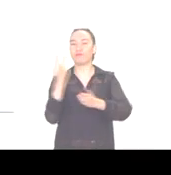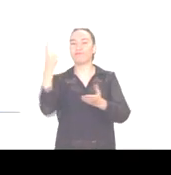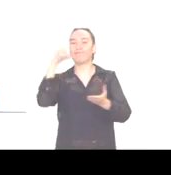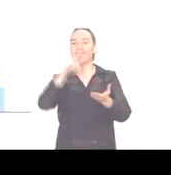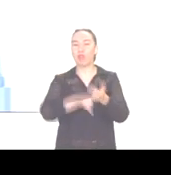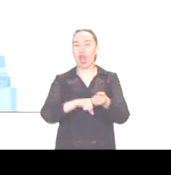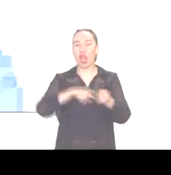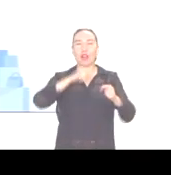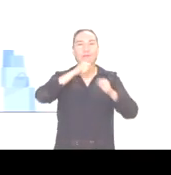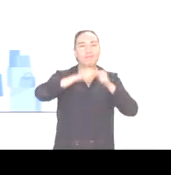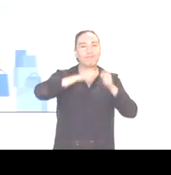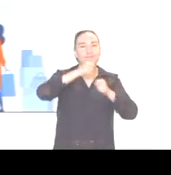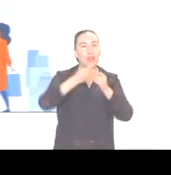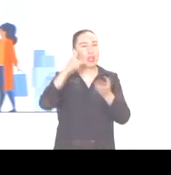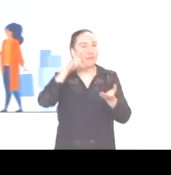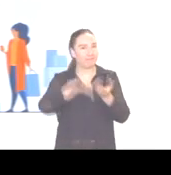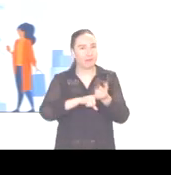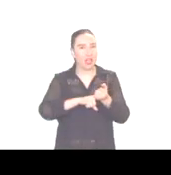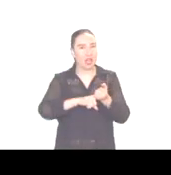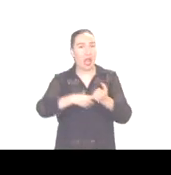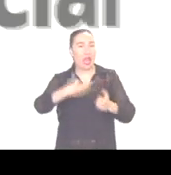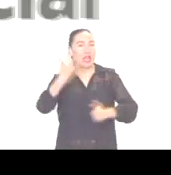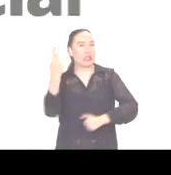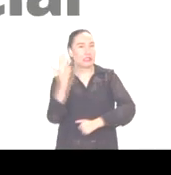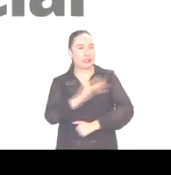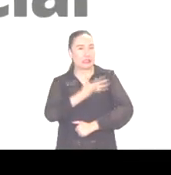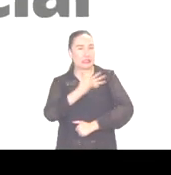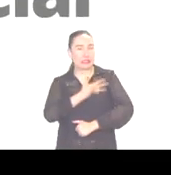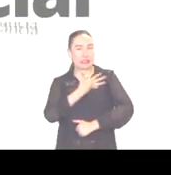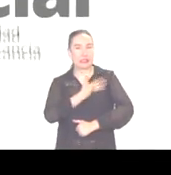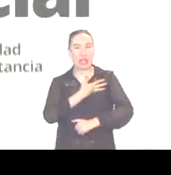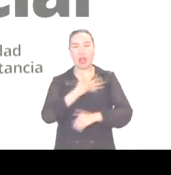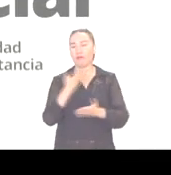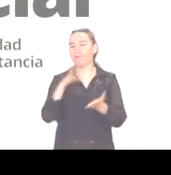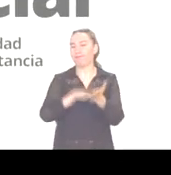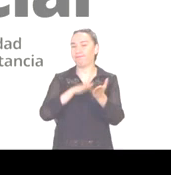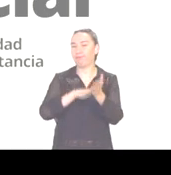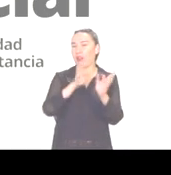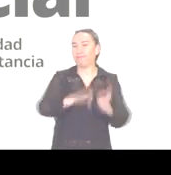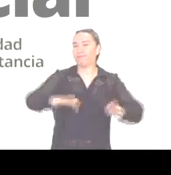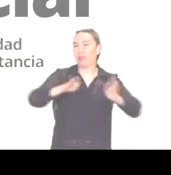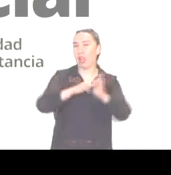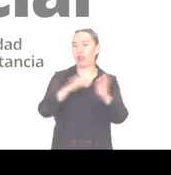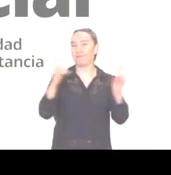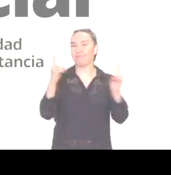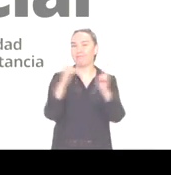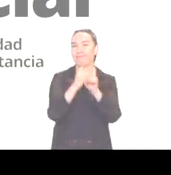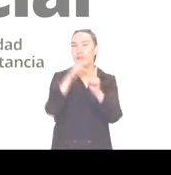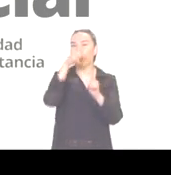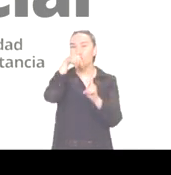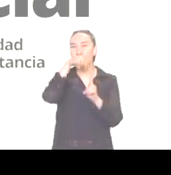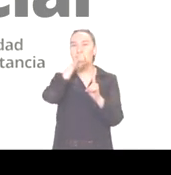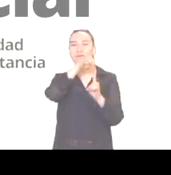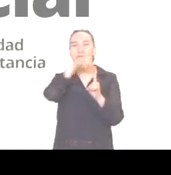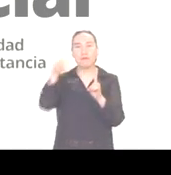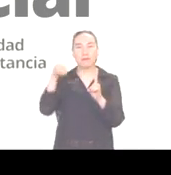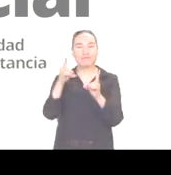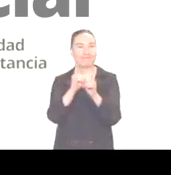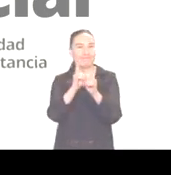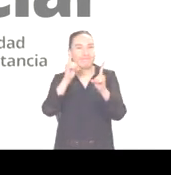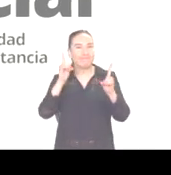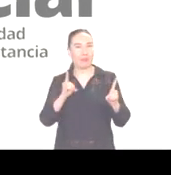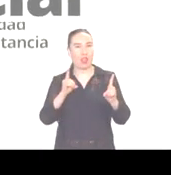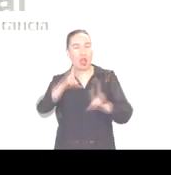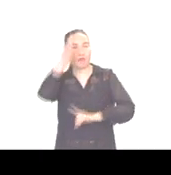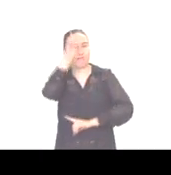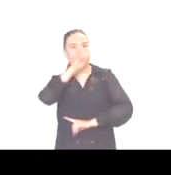te encuentras al interior de centros comerciales y si tienes que realizar un trámite esencial que requiere proximidad menor a